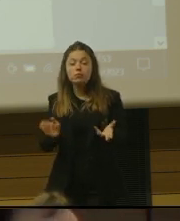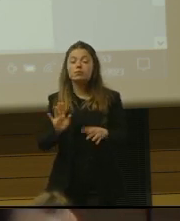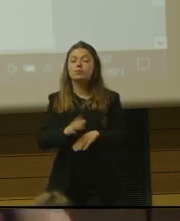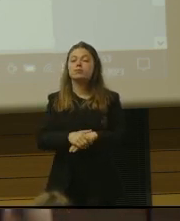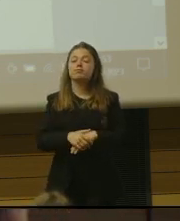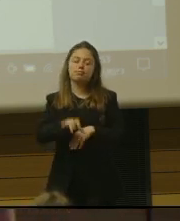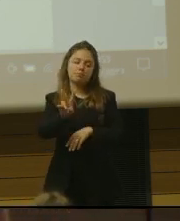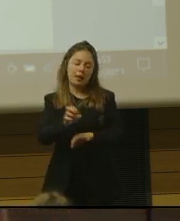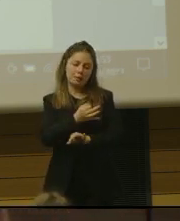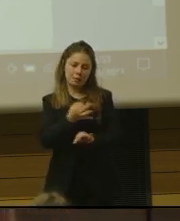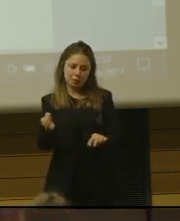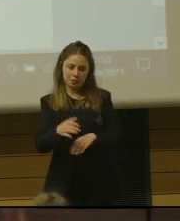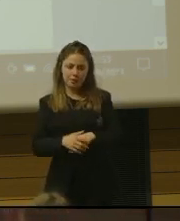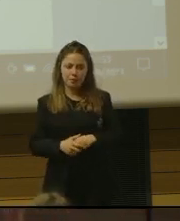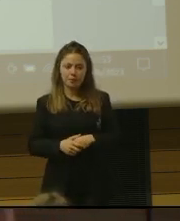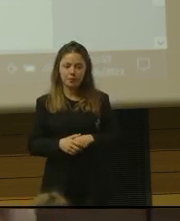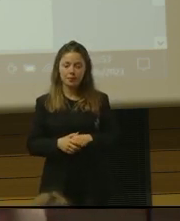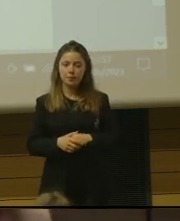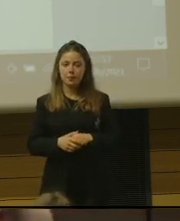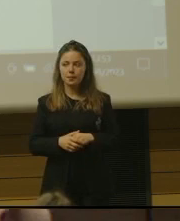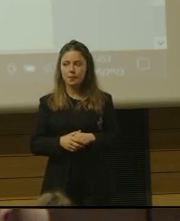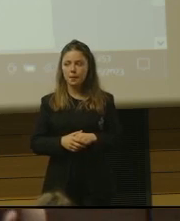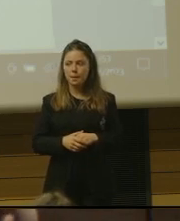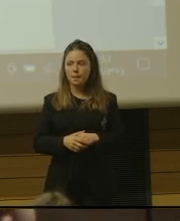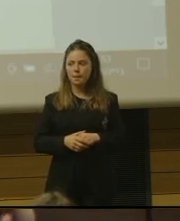¿No? Vale, pues nada, os voy a poner el...